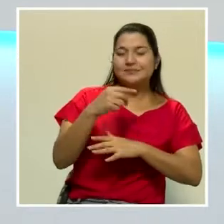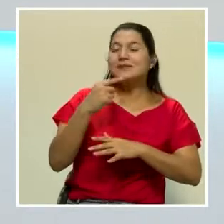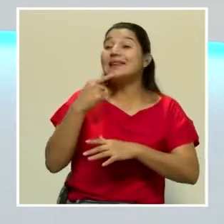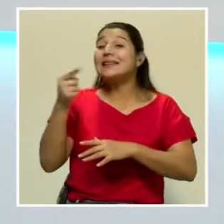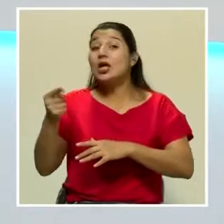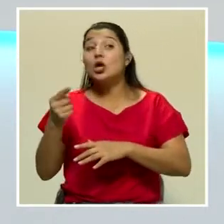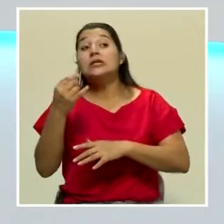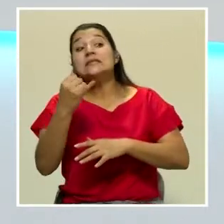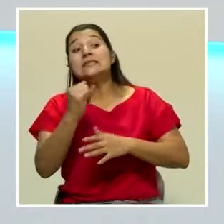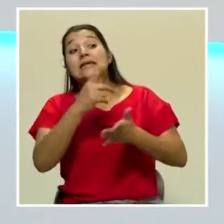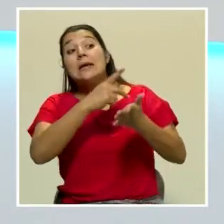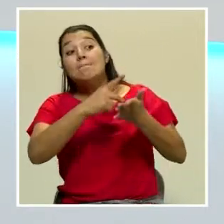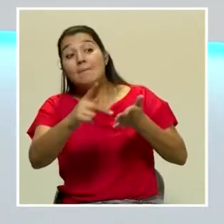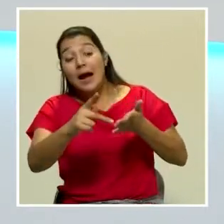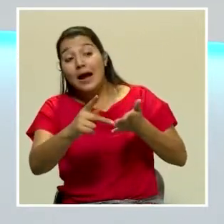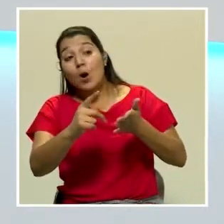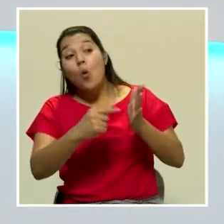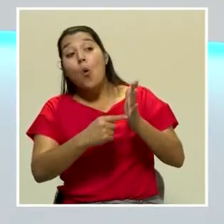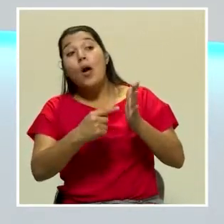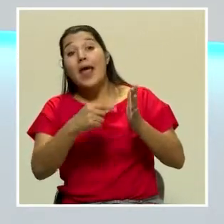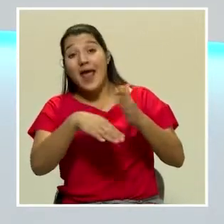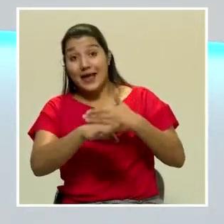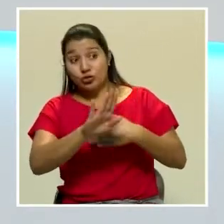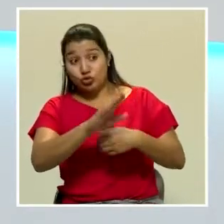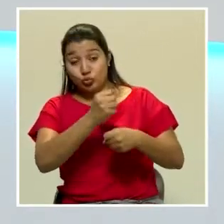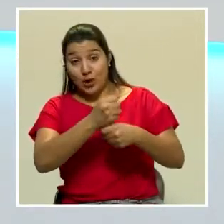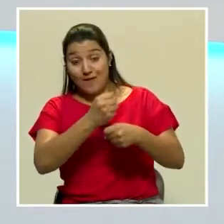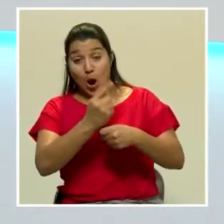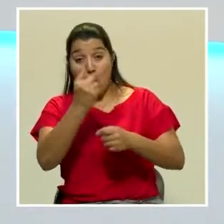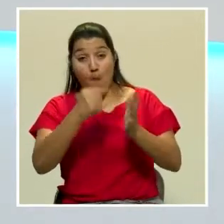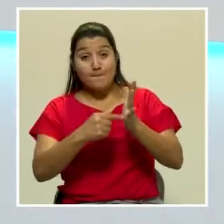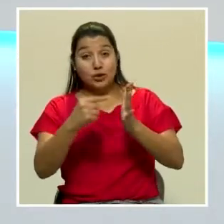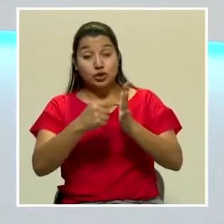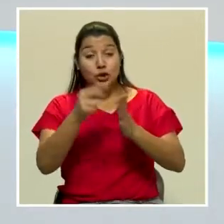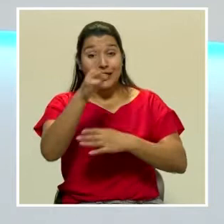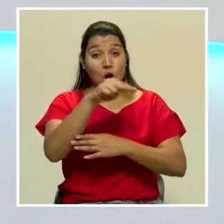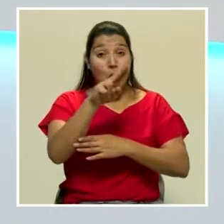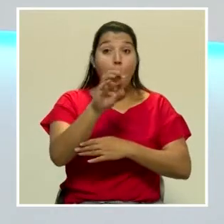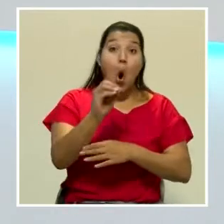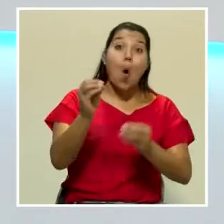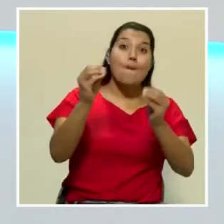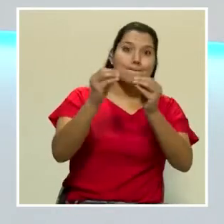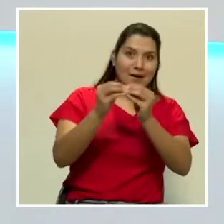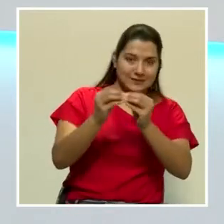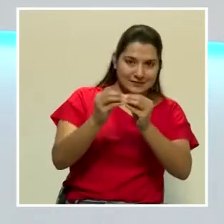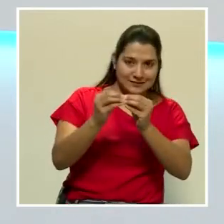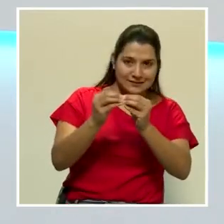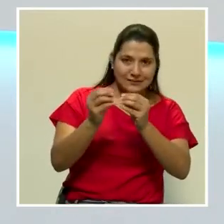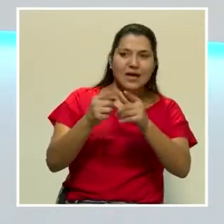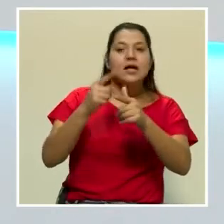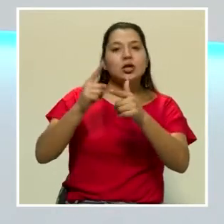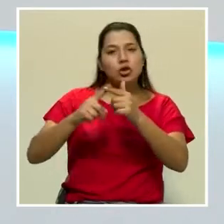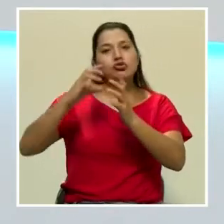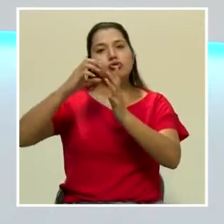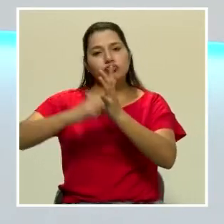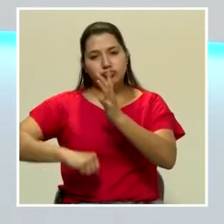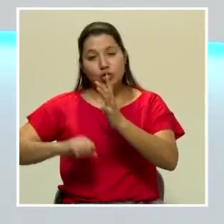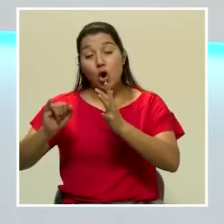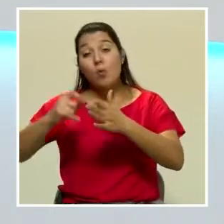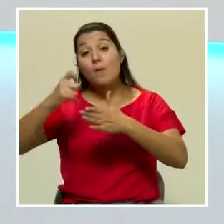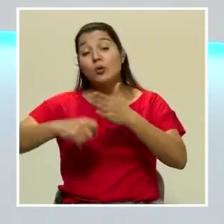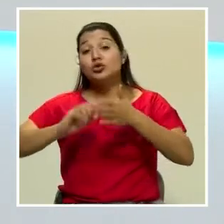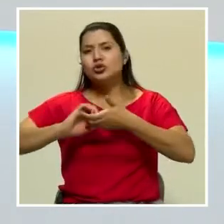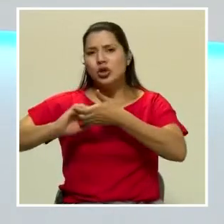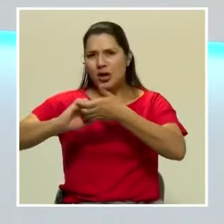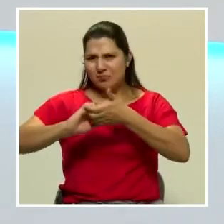los salarios que estuvieran cercanos al 1 millón de colones, y eso había generado muchísima polémica. Al día siguiente